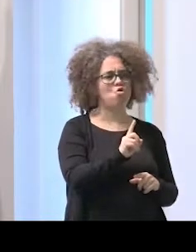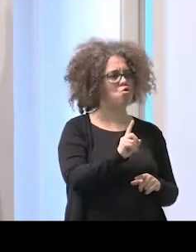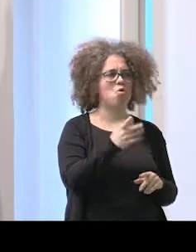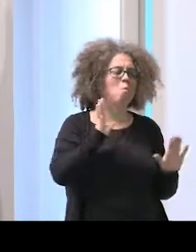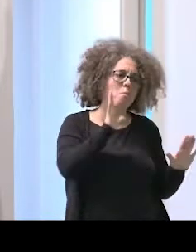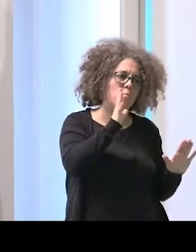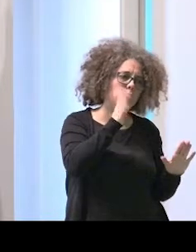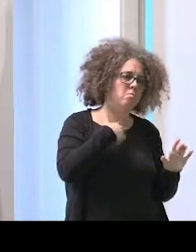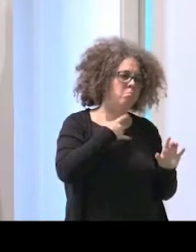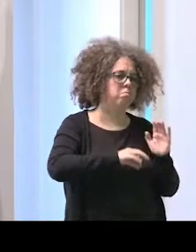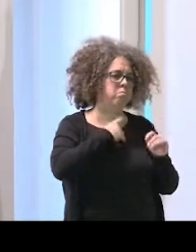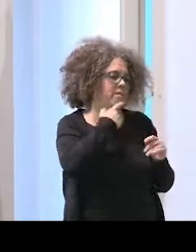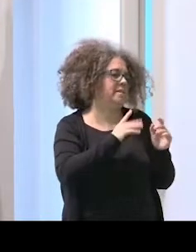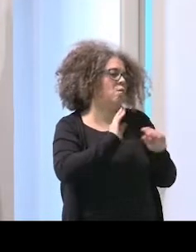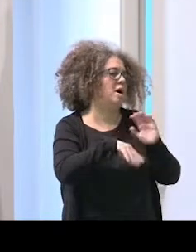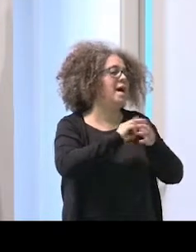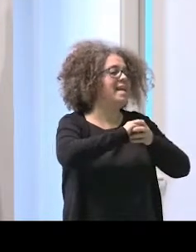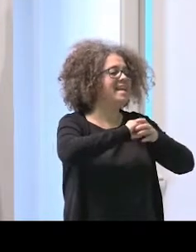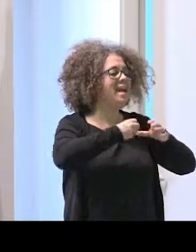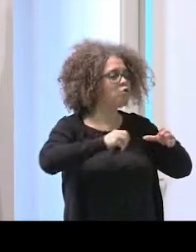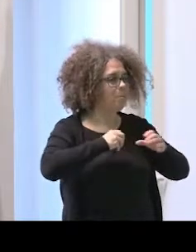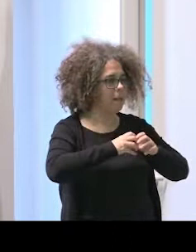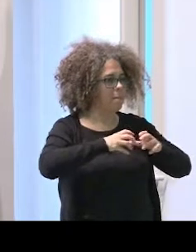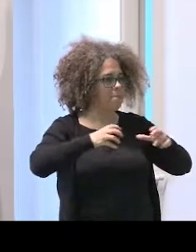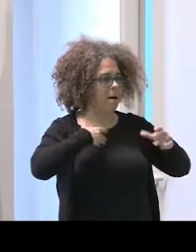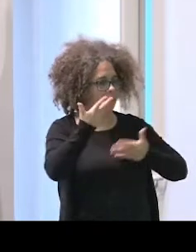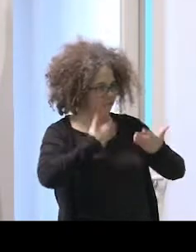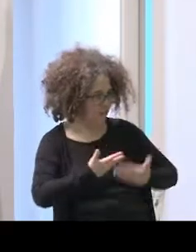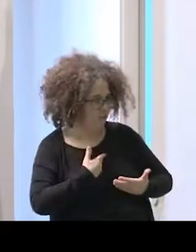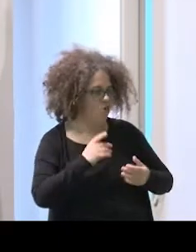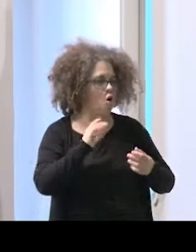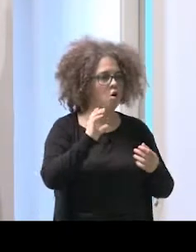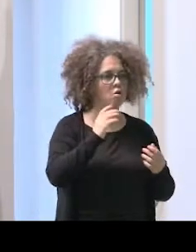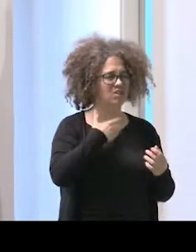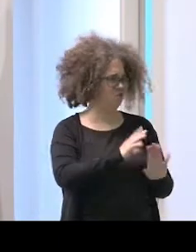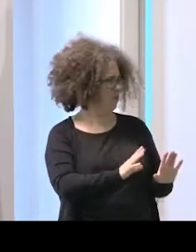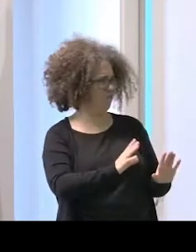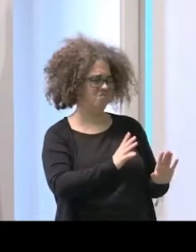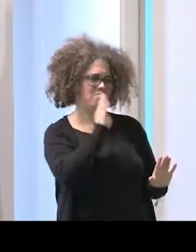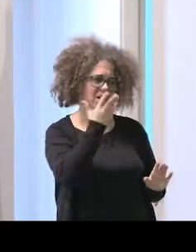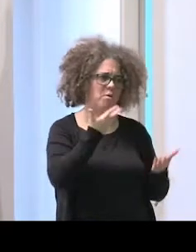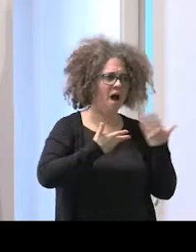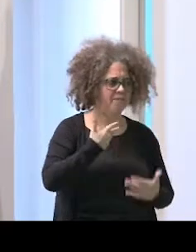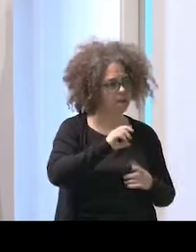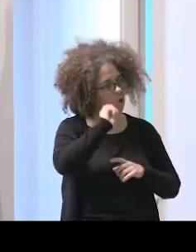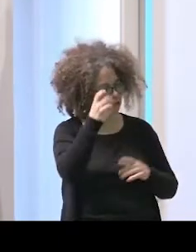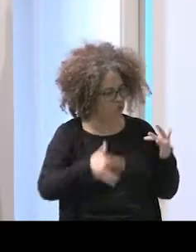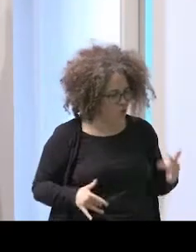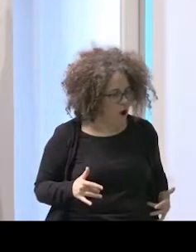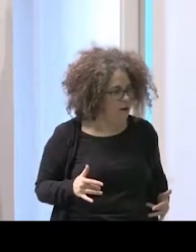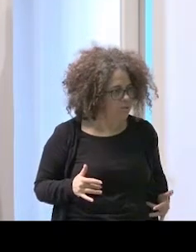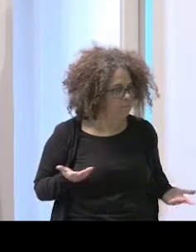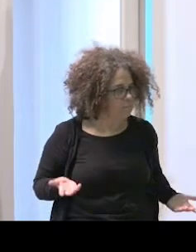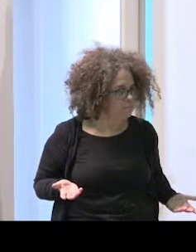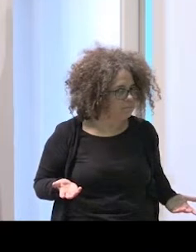puede dar neutropenia el valganciclovir, que realmente da muy poca, pero bueno, puede darla, y yo no quiero tratarlo, no quiero correr riesgos, ¿vale? Bien, pero es que